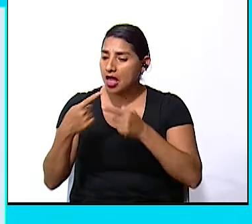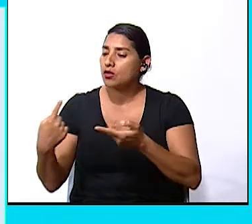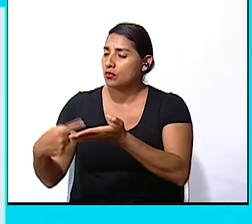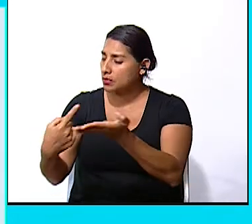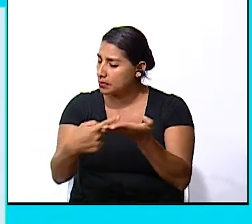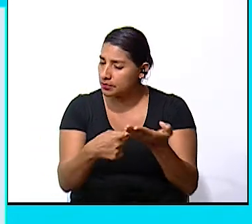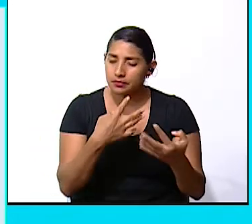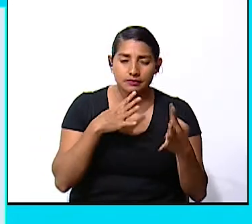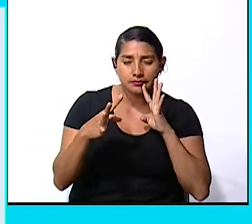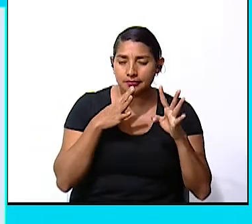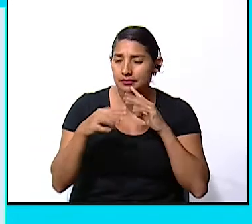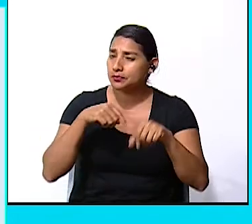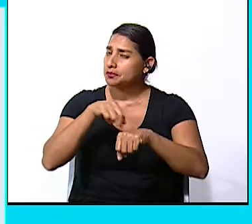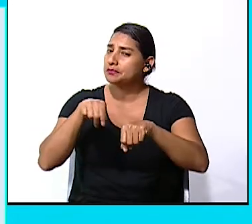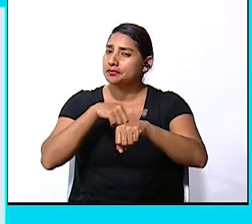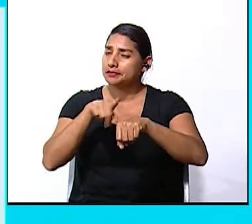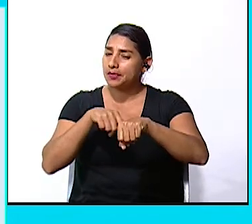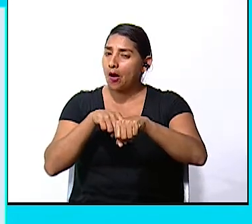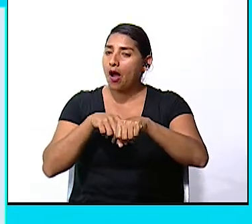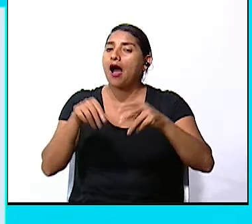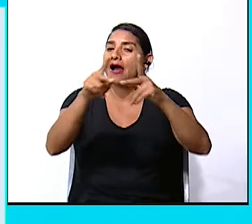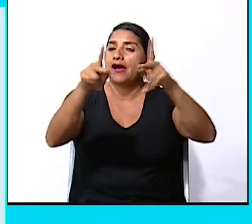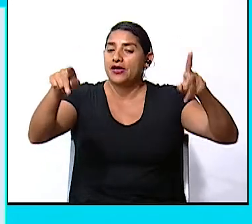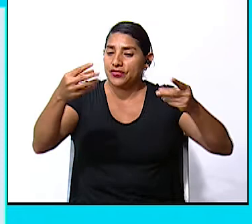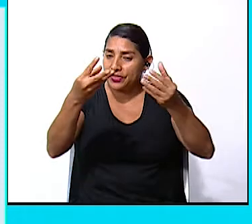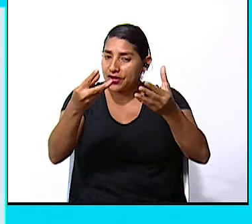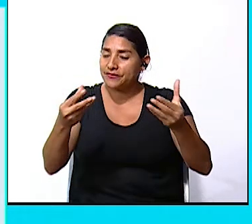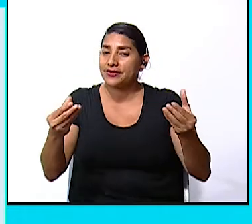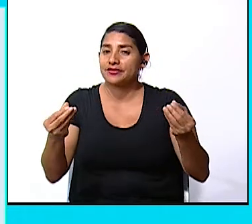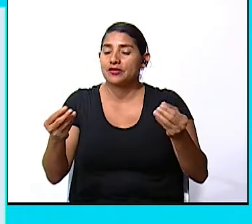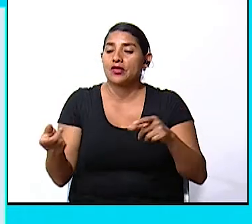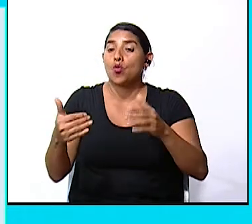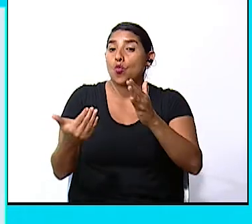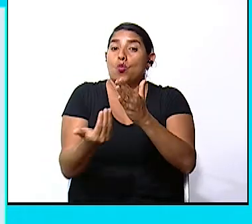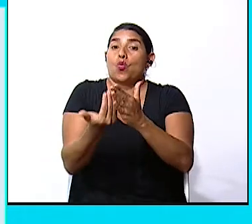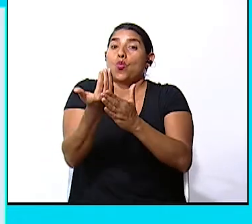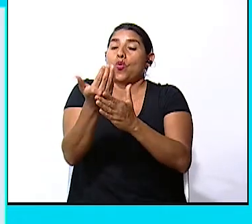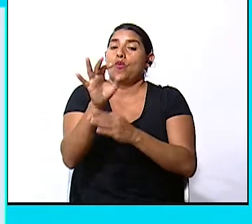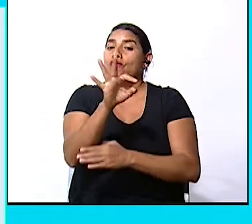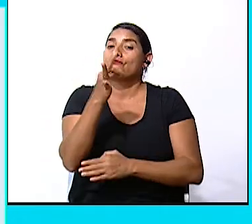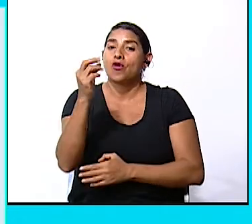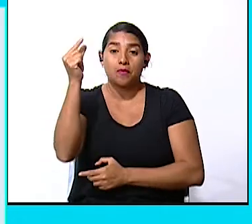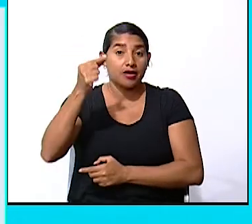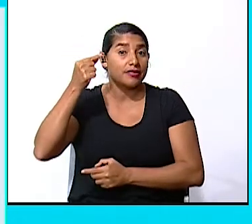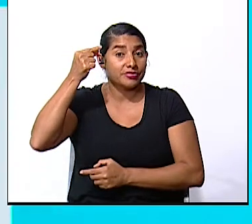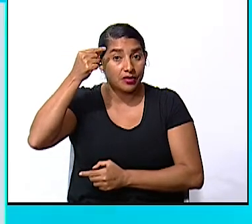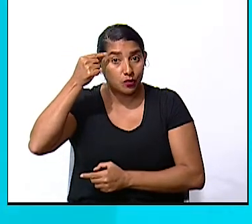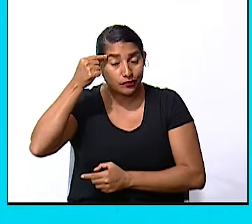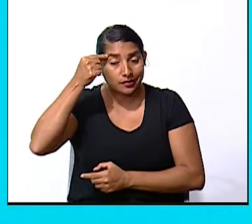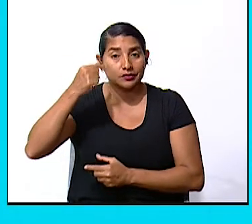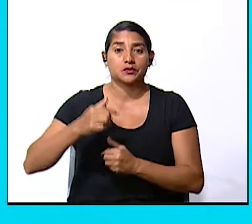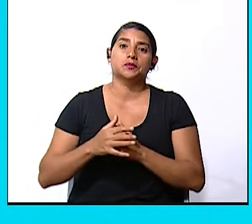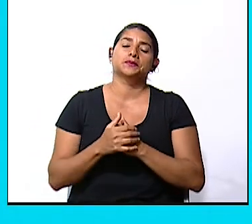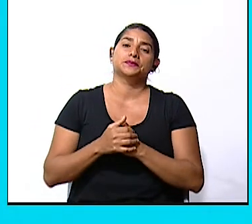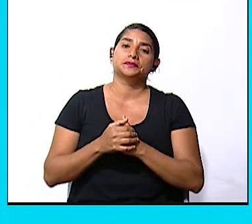diálogo. Dotaron al territorio de una nueva forma de gobierno